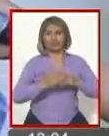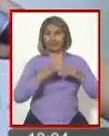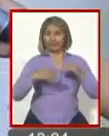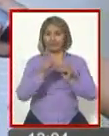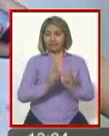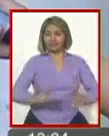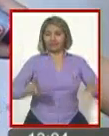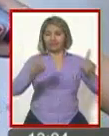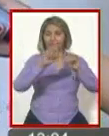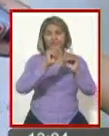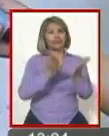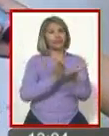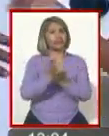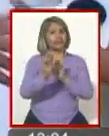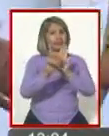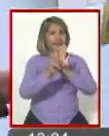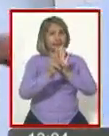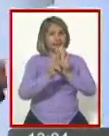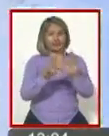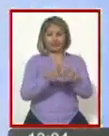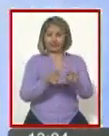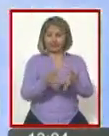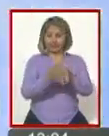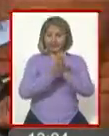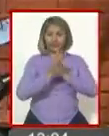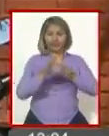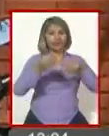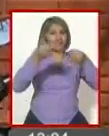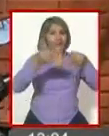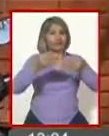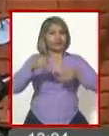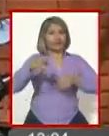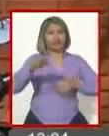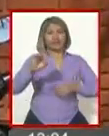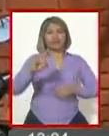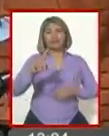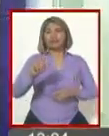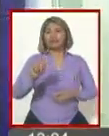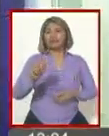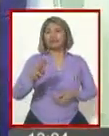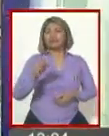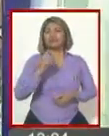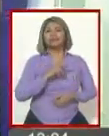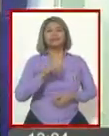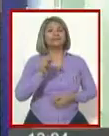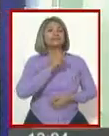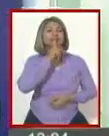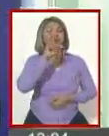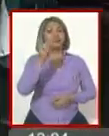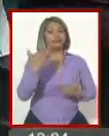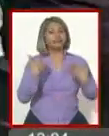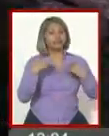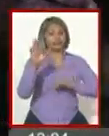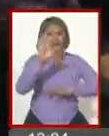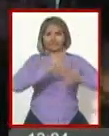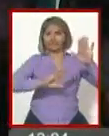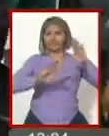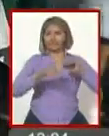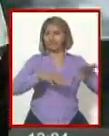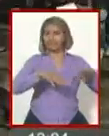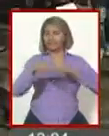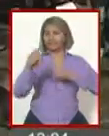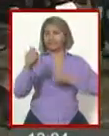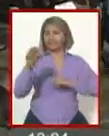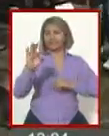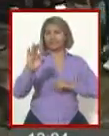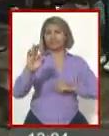altura, con dignidad, con derecho, con la ley. Además, pidió al oficialismo parlamentario a los asegurados no tener ninguna preocupación por la salida